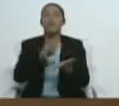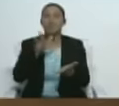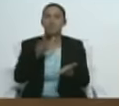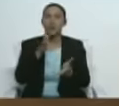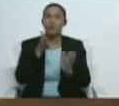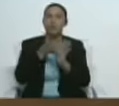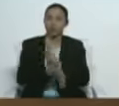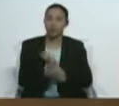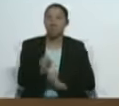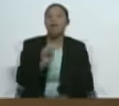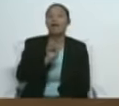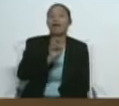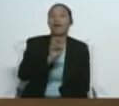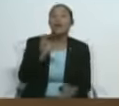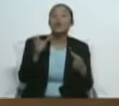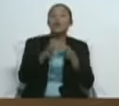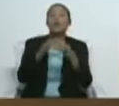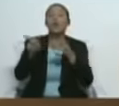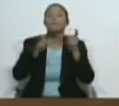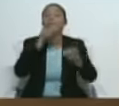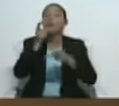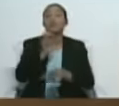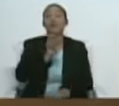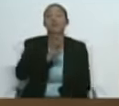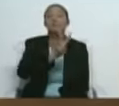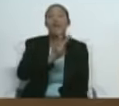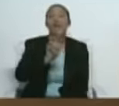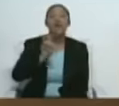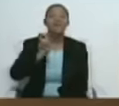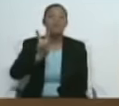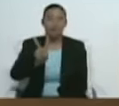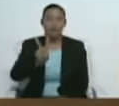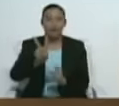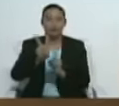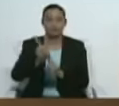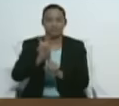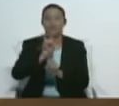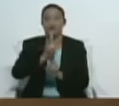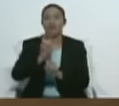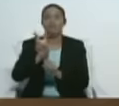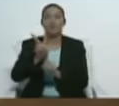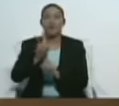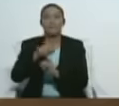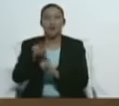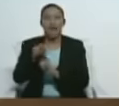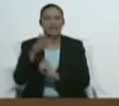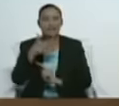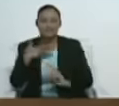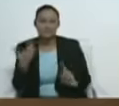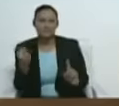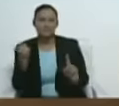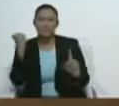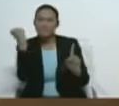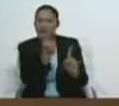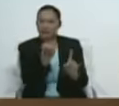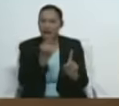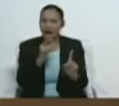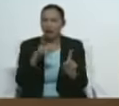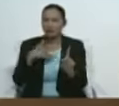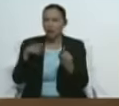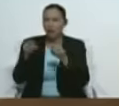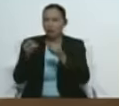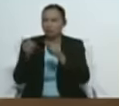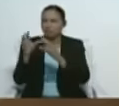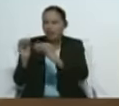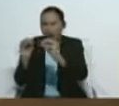No bebé para buscar matar para buscar conspirar como ellos lo han dicho para que venga